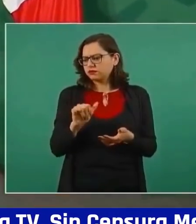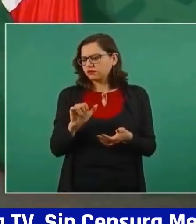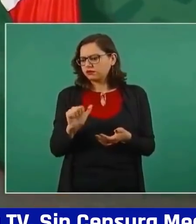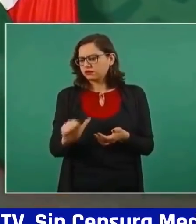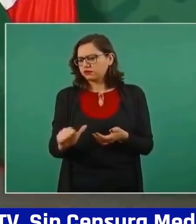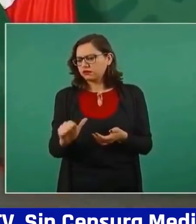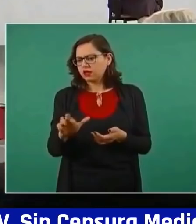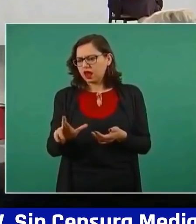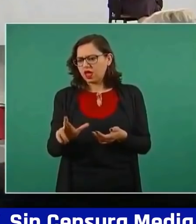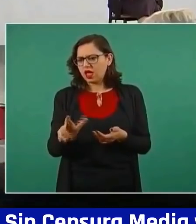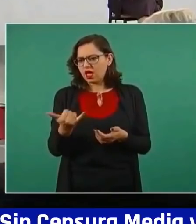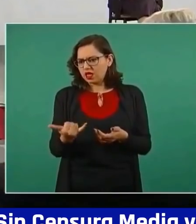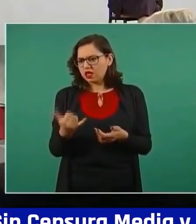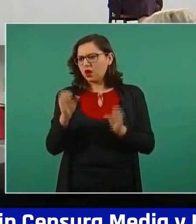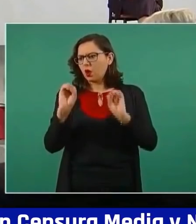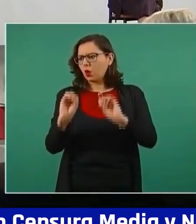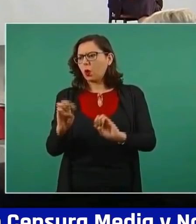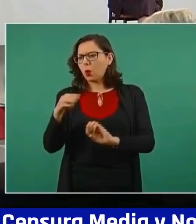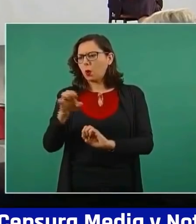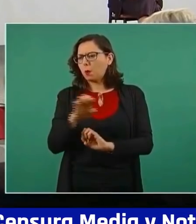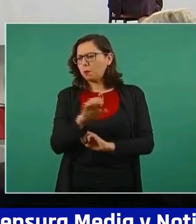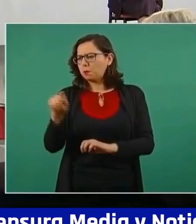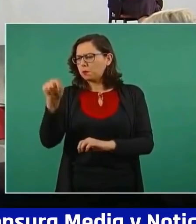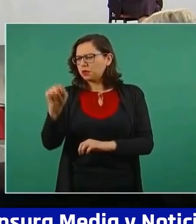el mismo equipo, mismo grupo.